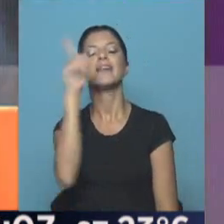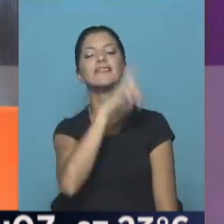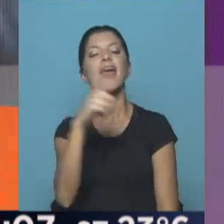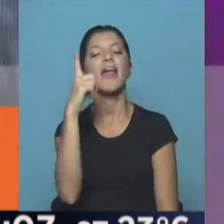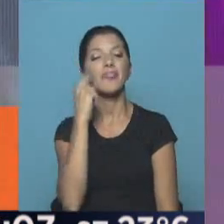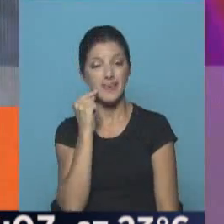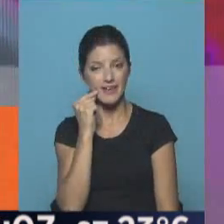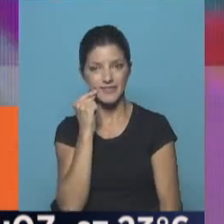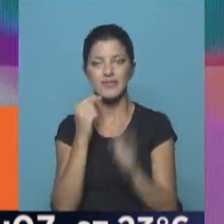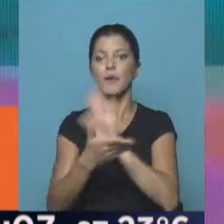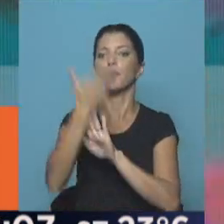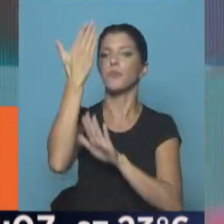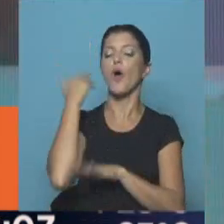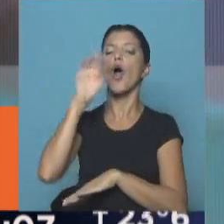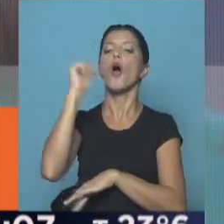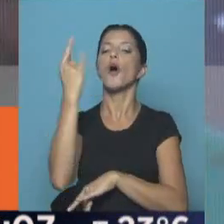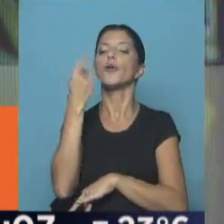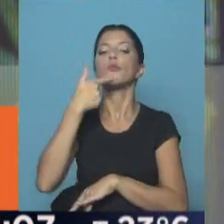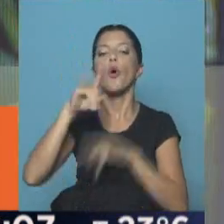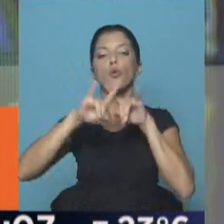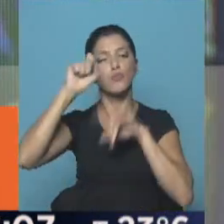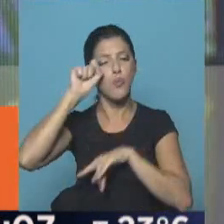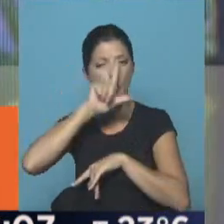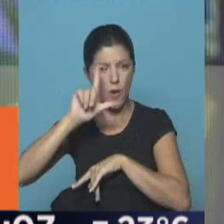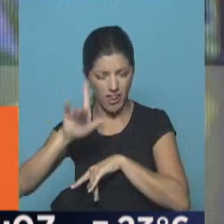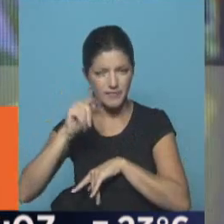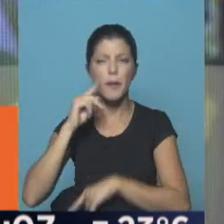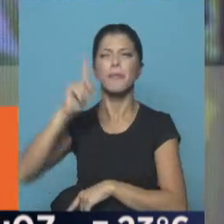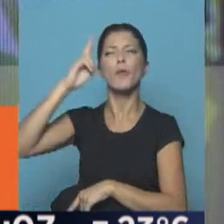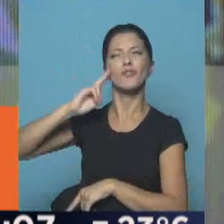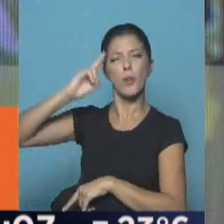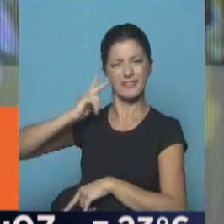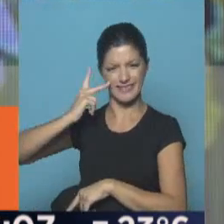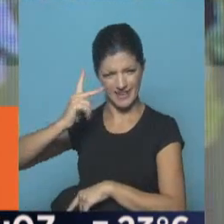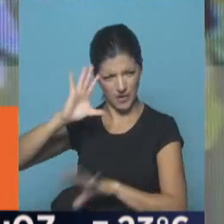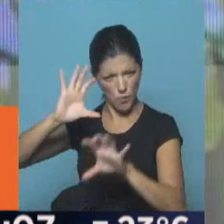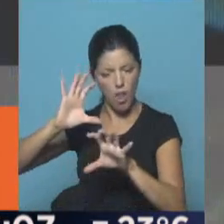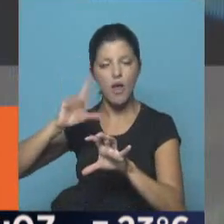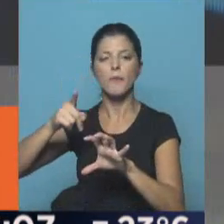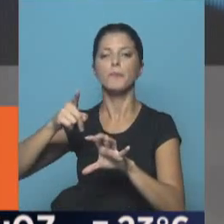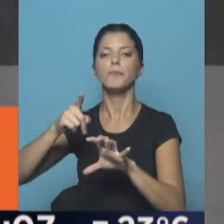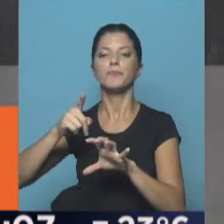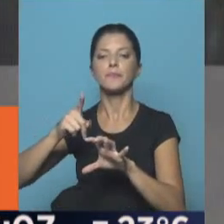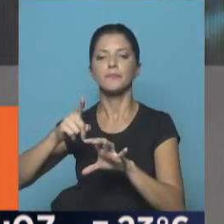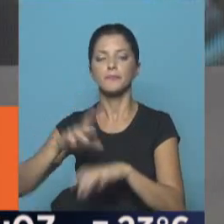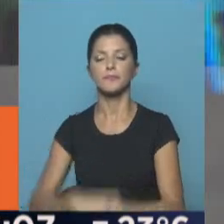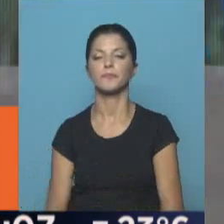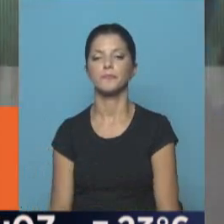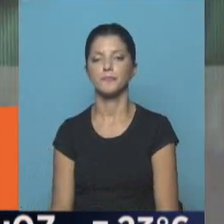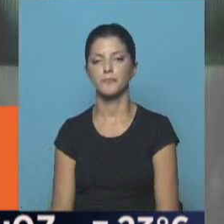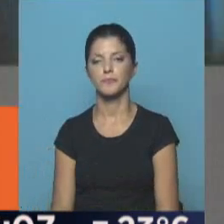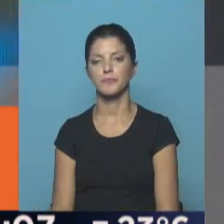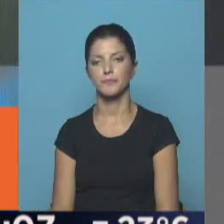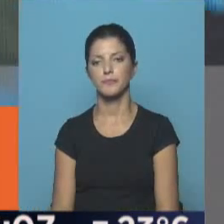Congreso Franklin Delano Roosevelt en 1933. ¿Para qué? Para el New Deal. Recordemos que venía, la humanidad en